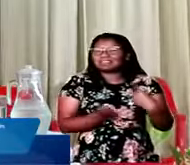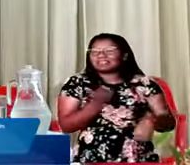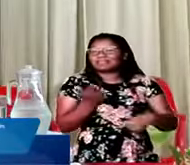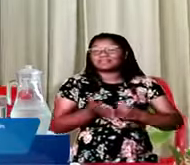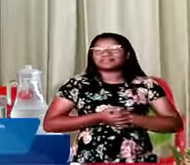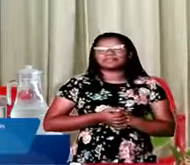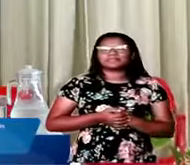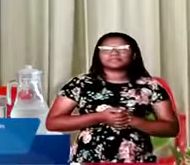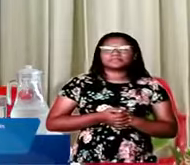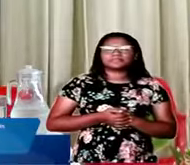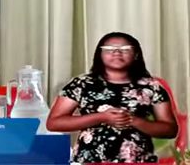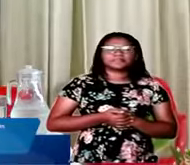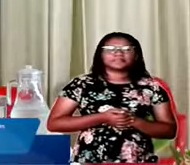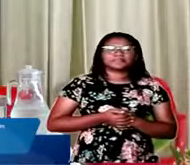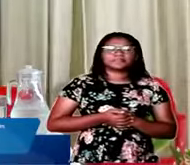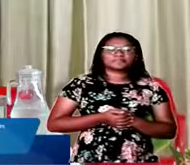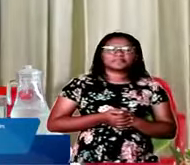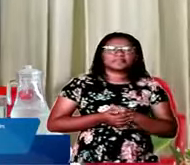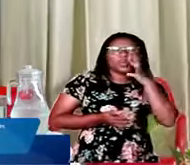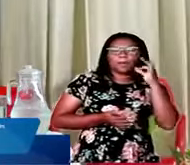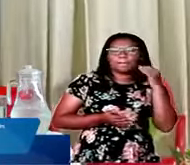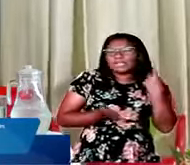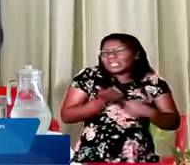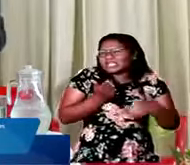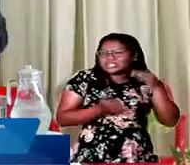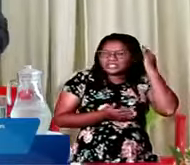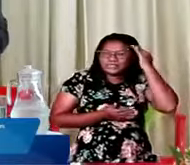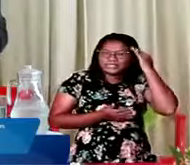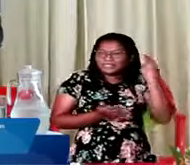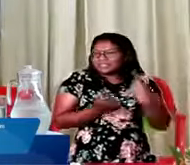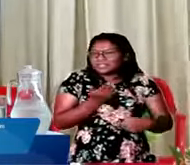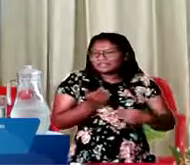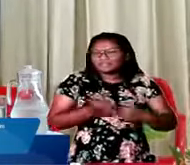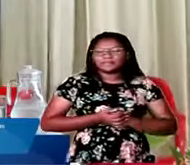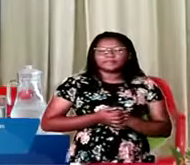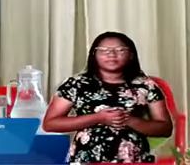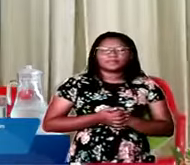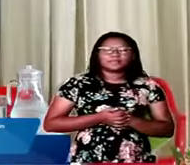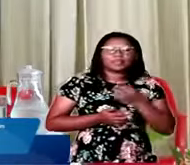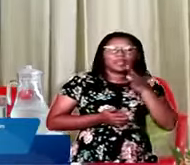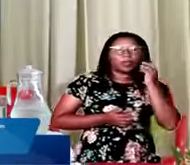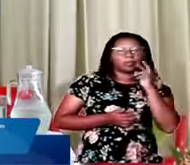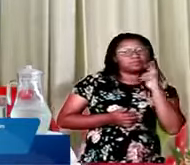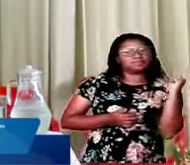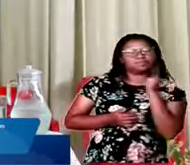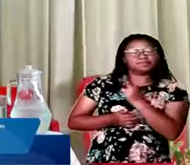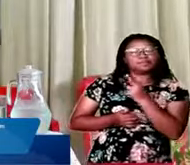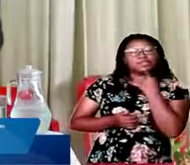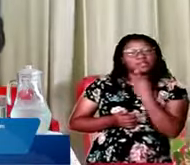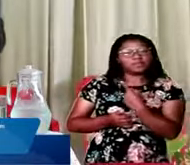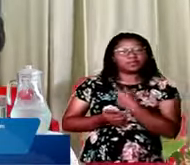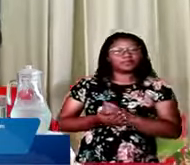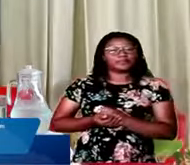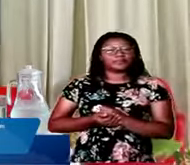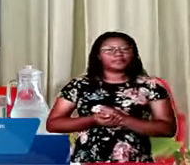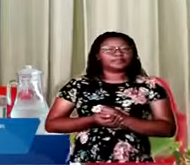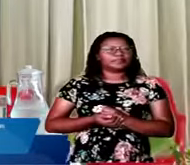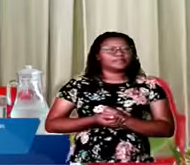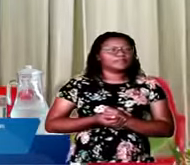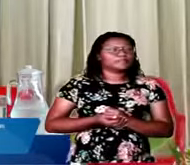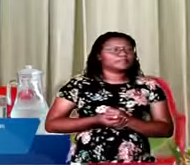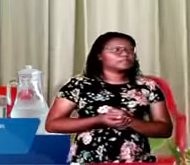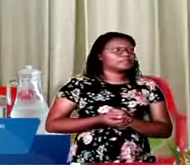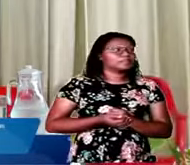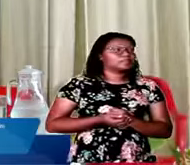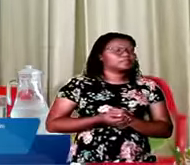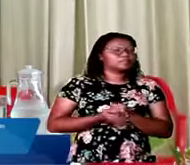¿Y qué sabía este hombre? Este hombre respondió y dijo: